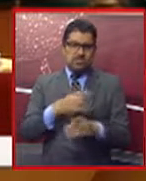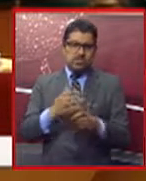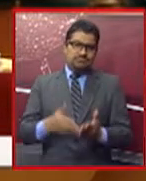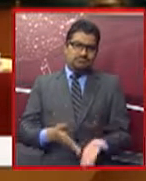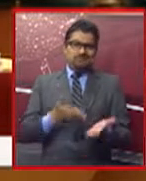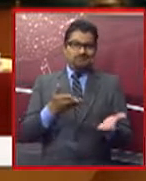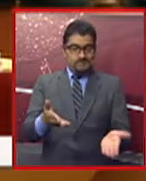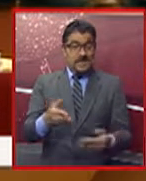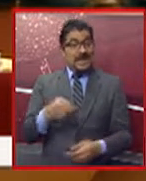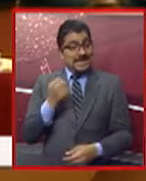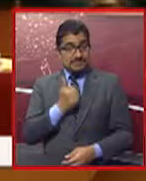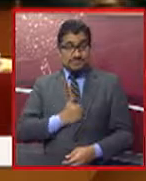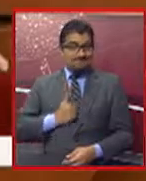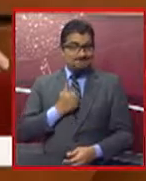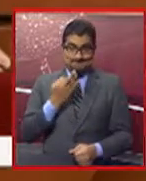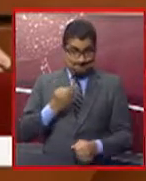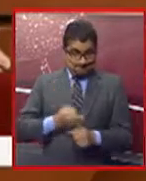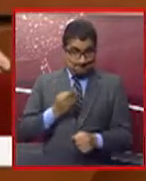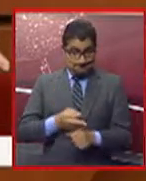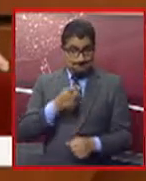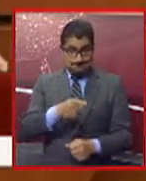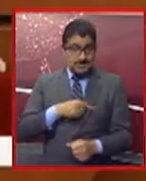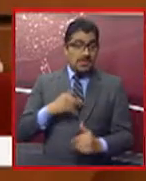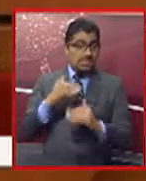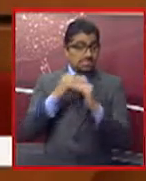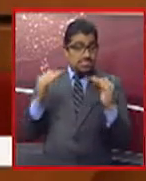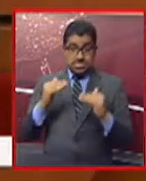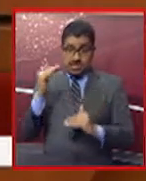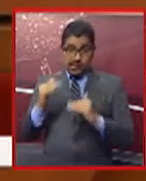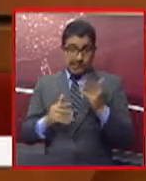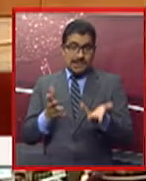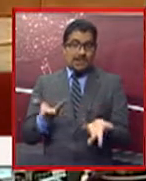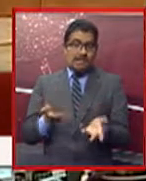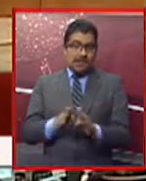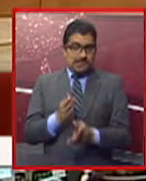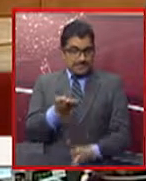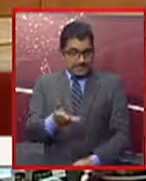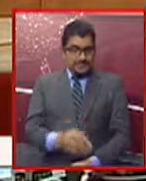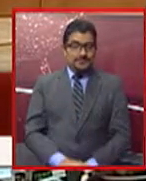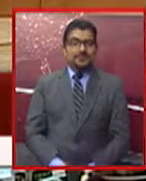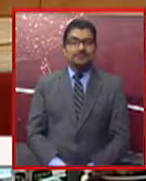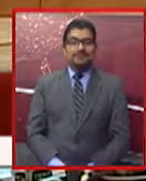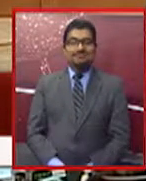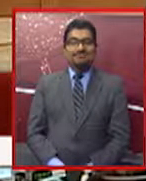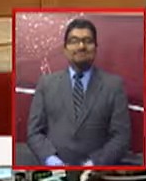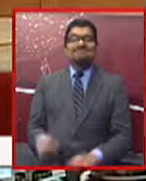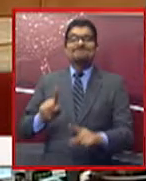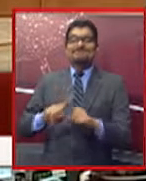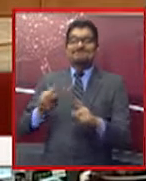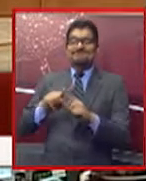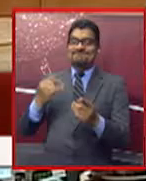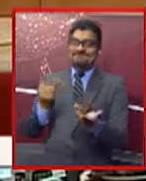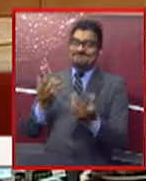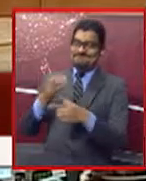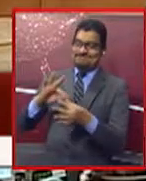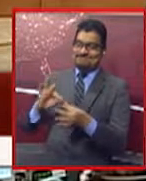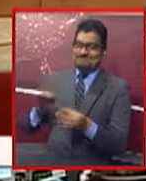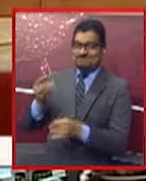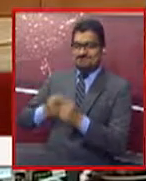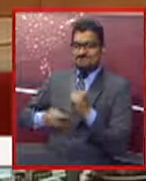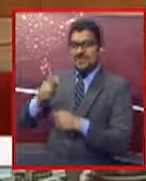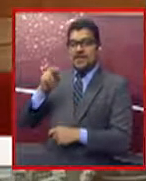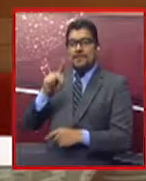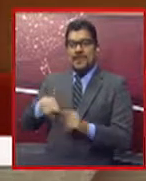recursos. ¿Esto no es inequitativo acaso? Destacó las desventajas del esquema de deducciones en materia